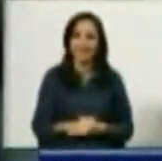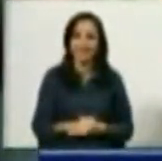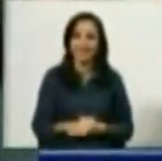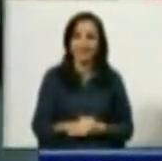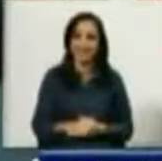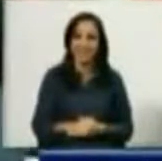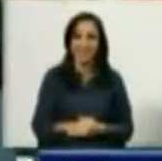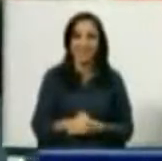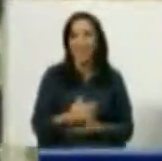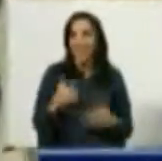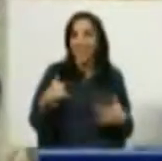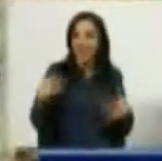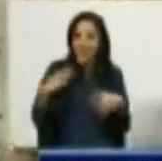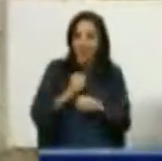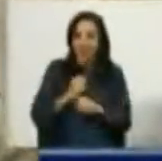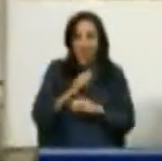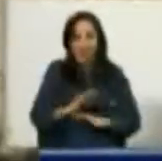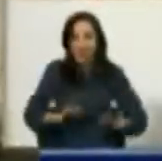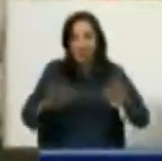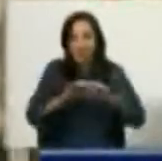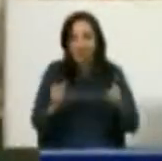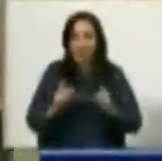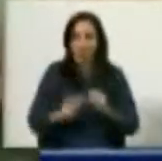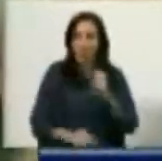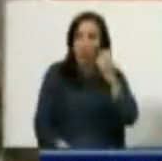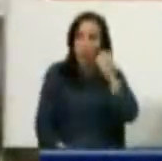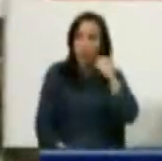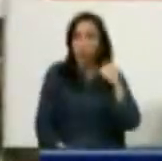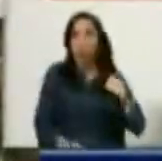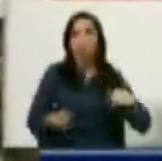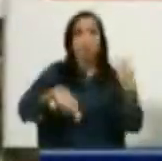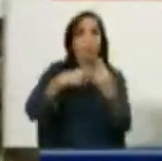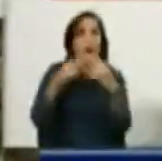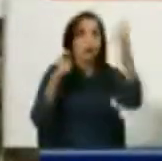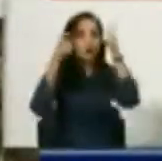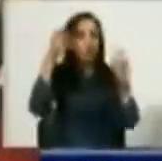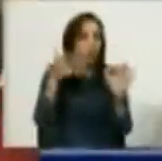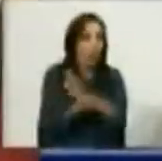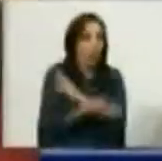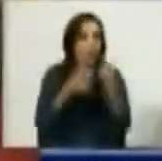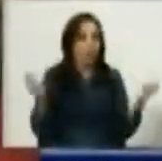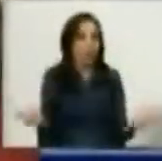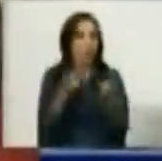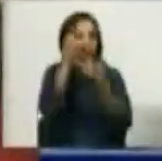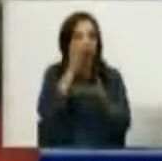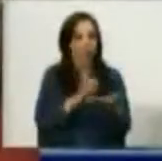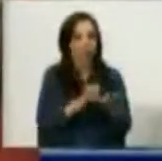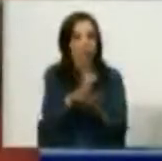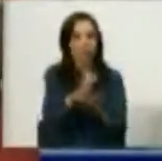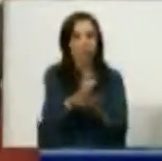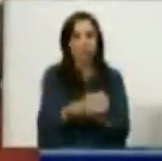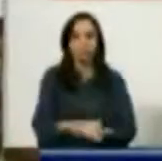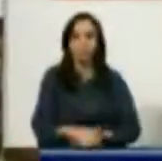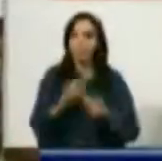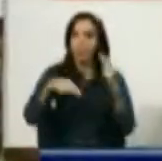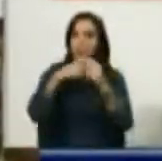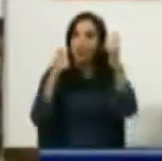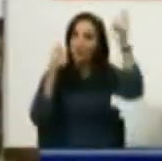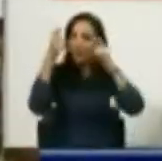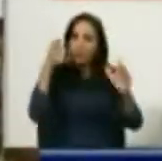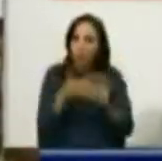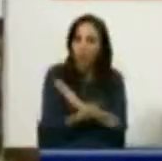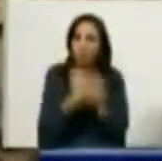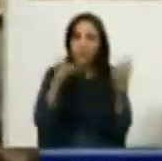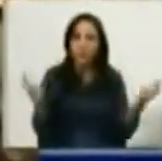egoísmo de ningún tipo vale numeral chavismo es numeral